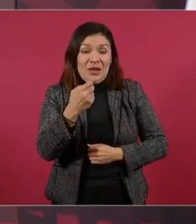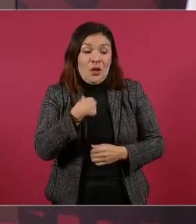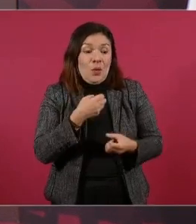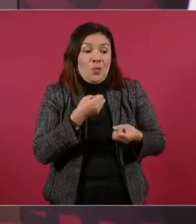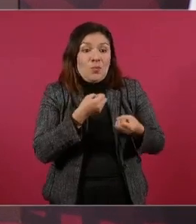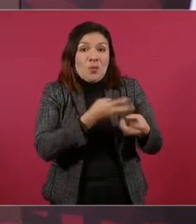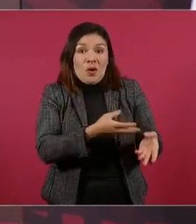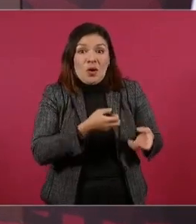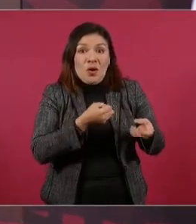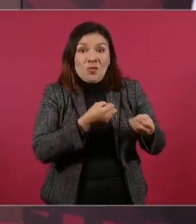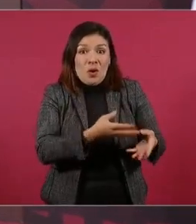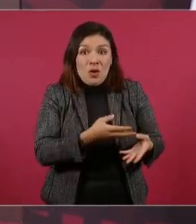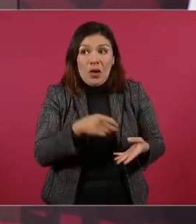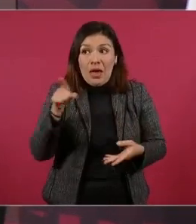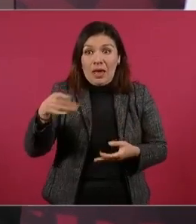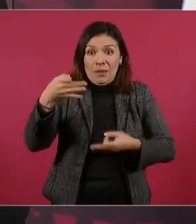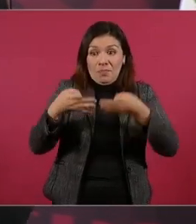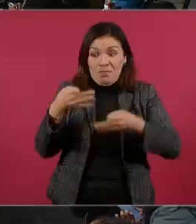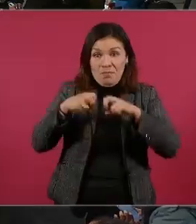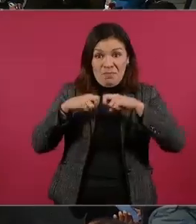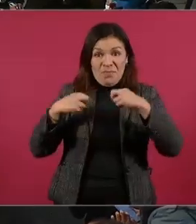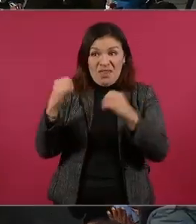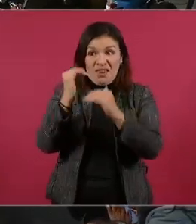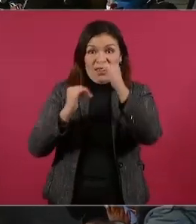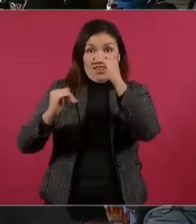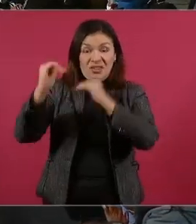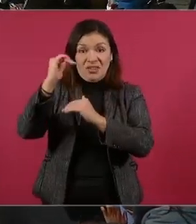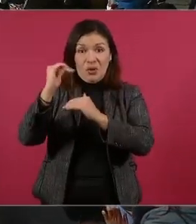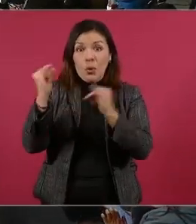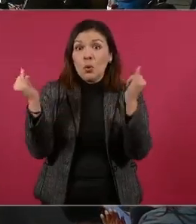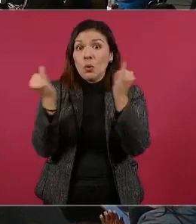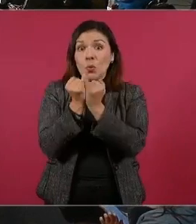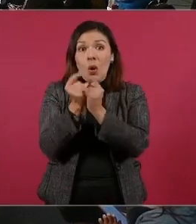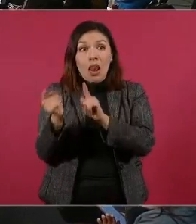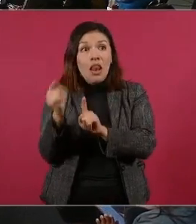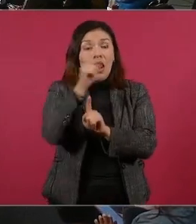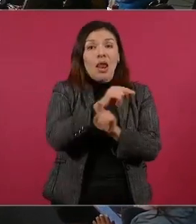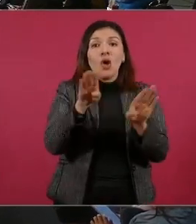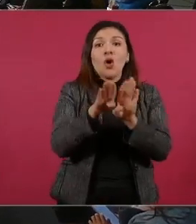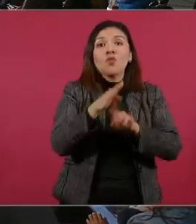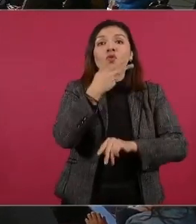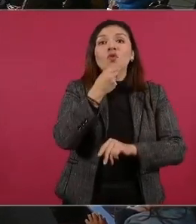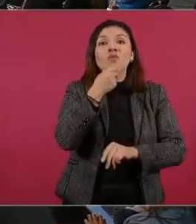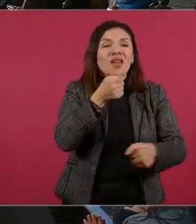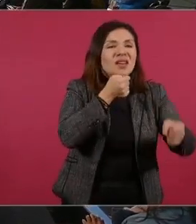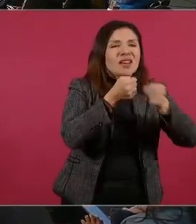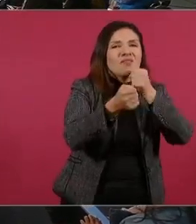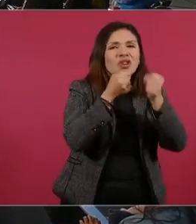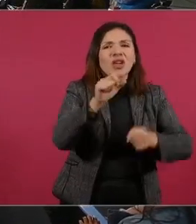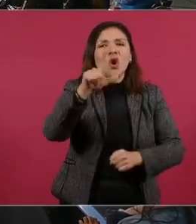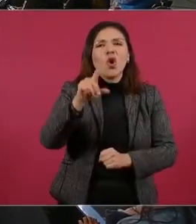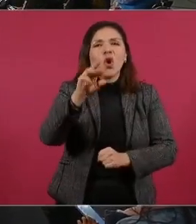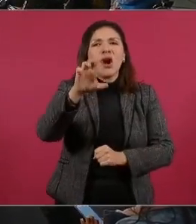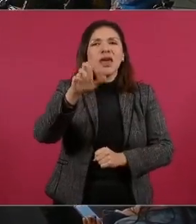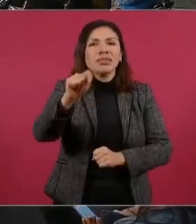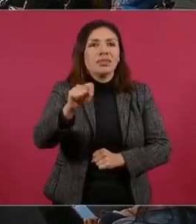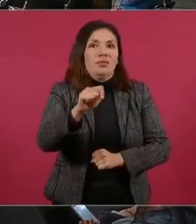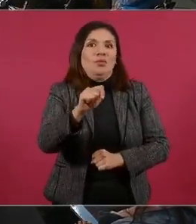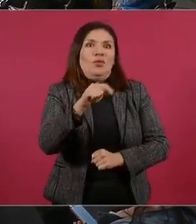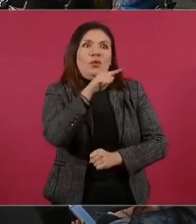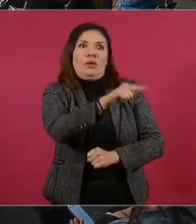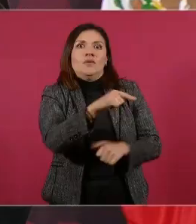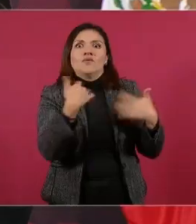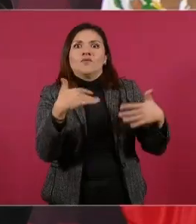llega un ministro a ored deola que gana 2